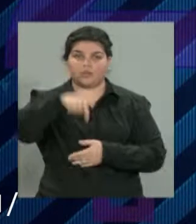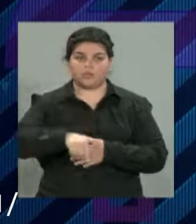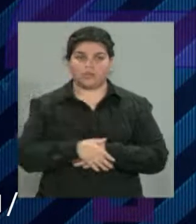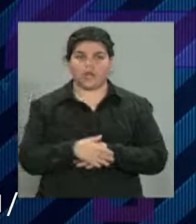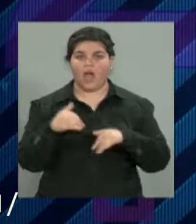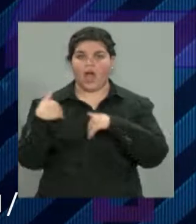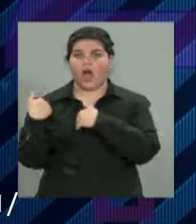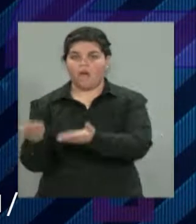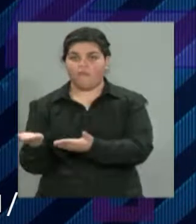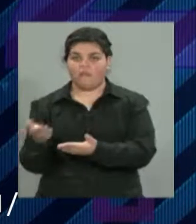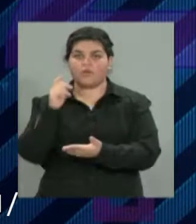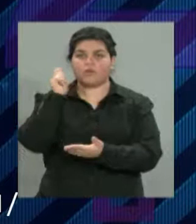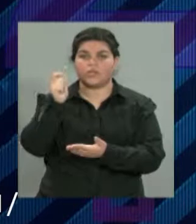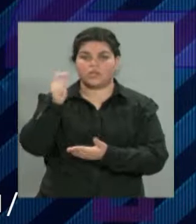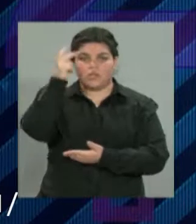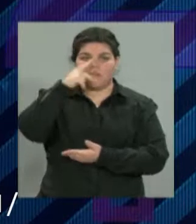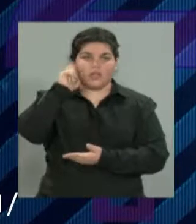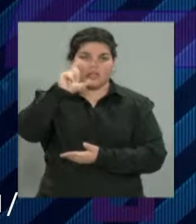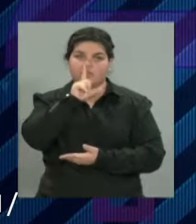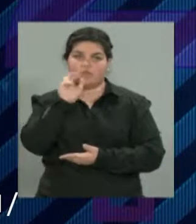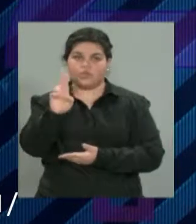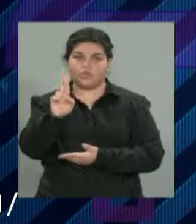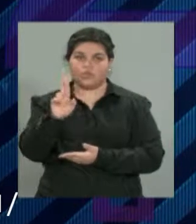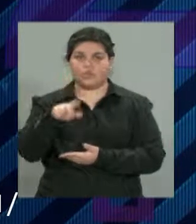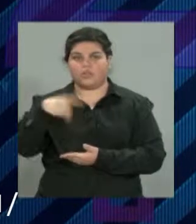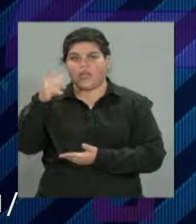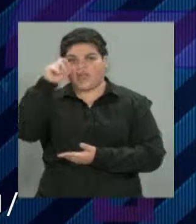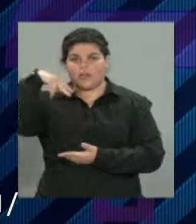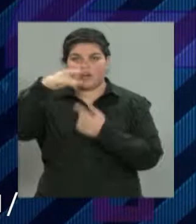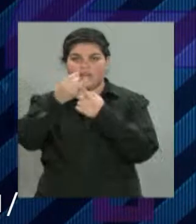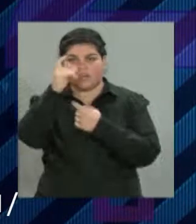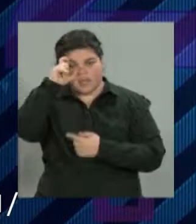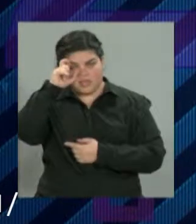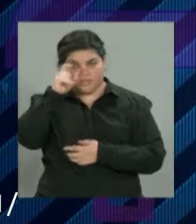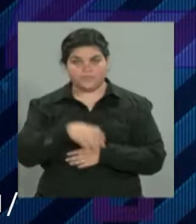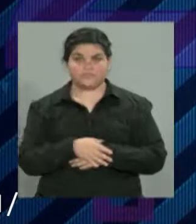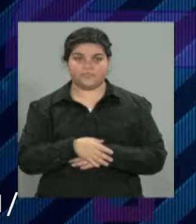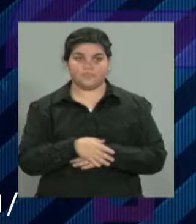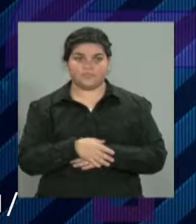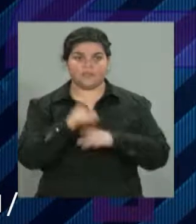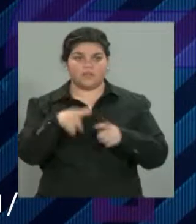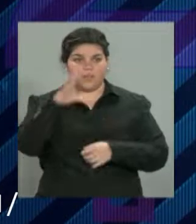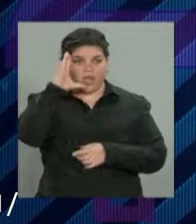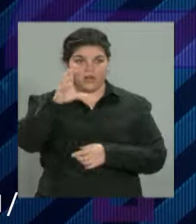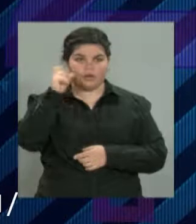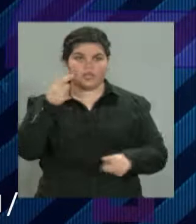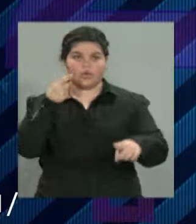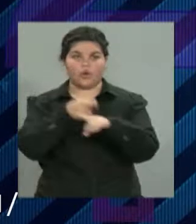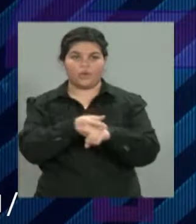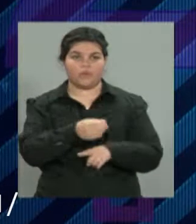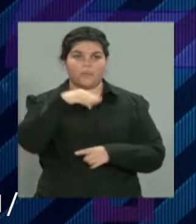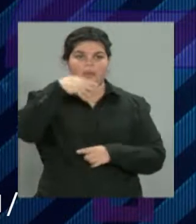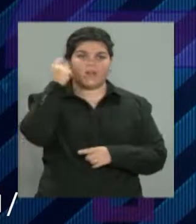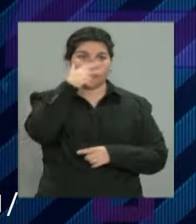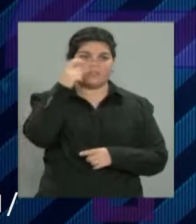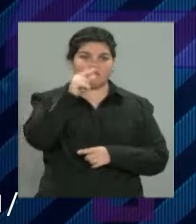a favor votaron Héctor Jorge Álvaro y Enrique Luis Tomás. Para tener en cuenta, en contra, Omar de